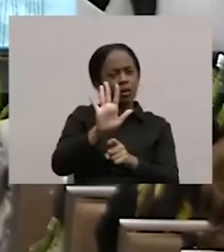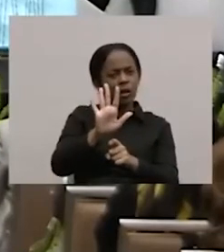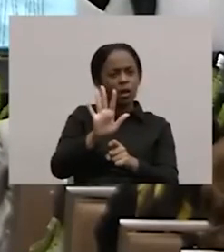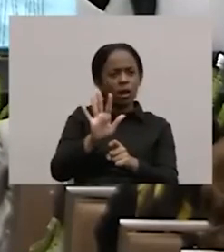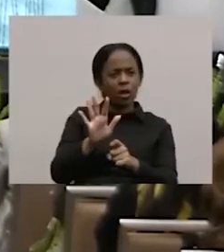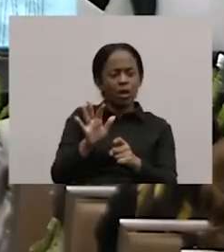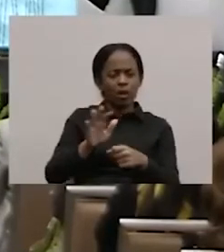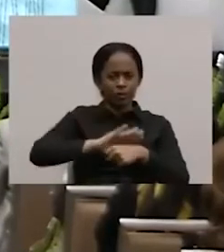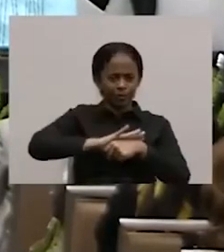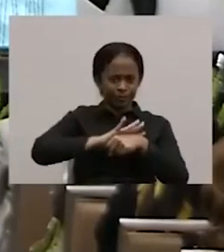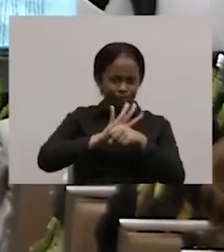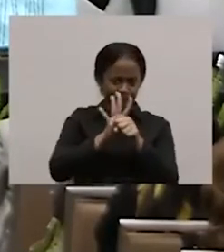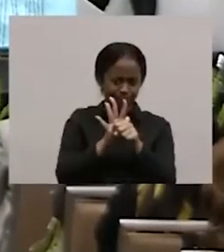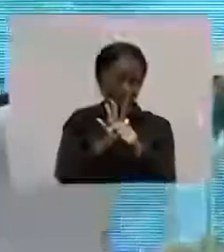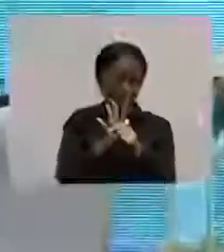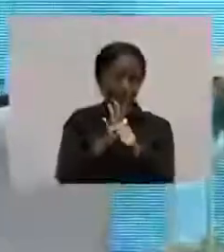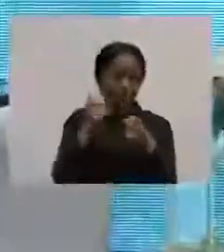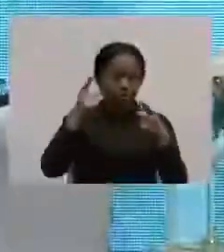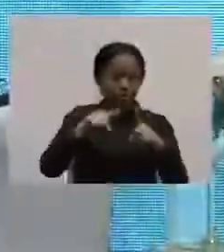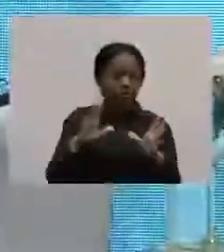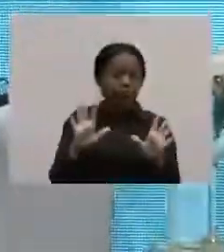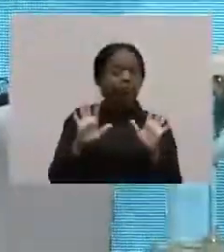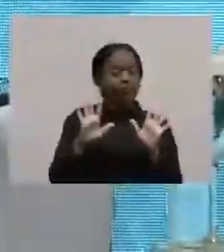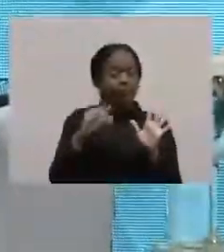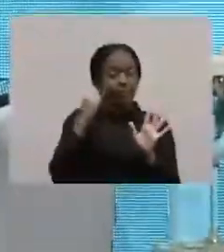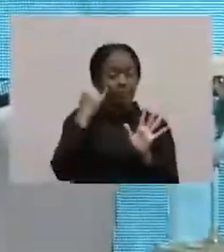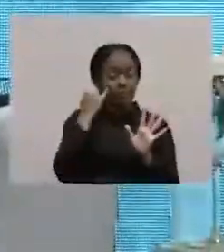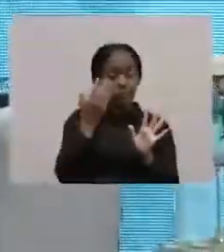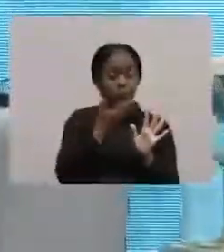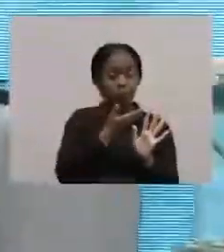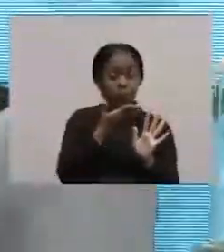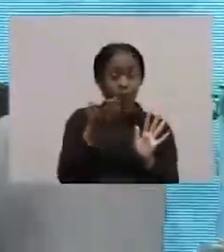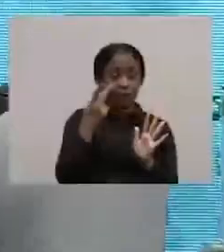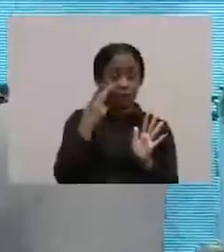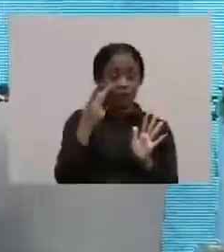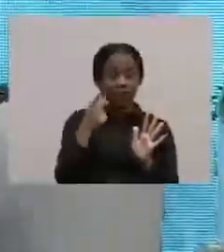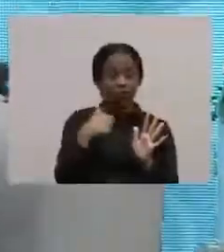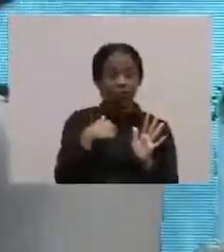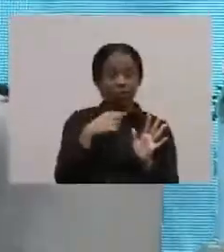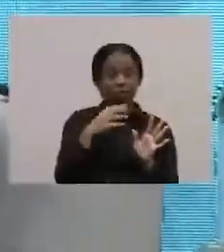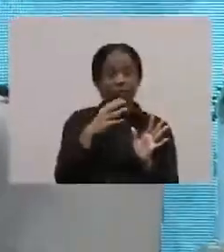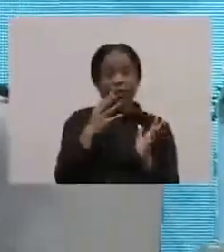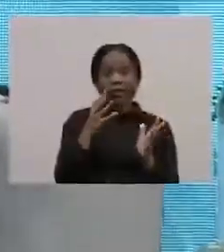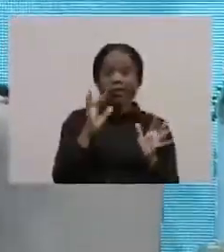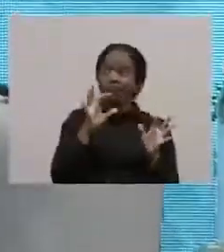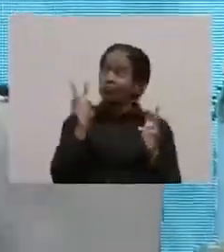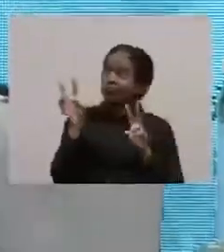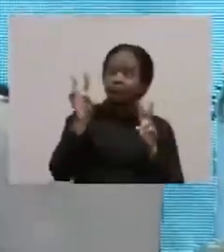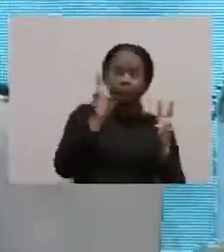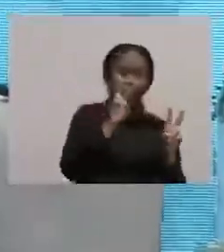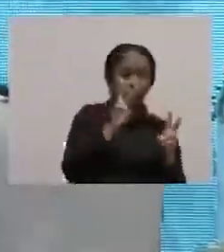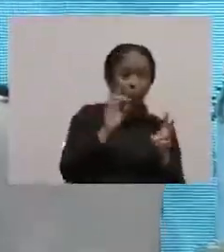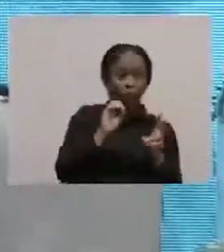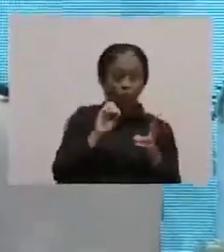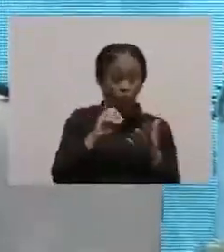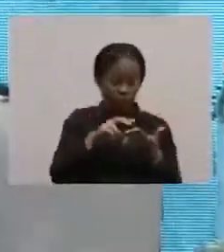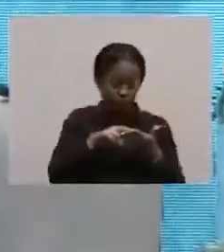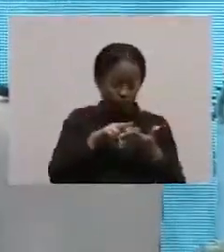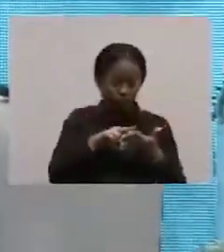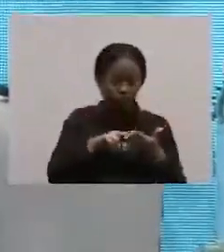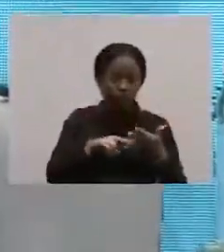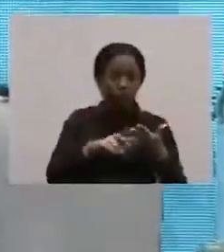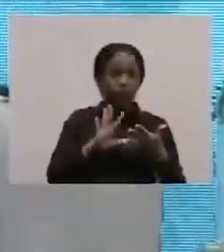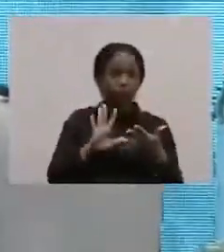la pandemia, señores? Miren, si, quizá ustedes me vieron un poquito distraído en un momento que estaba chequeando en el WhatsApp, lo que pasa era,